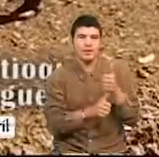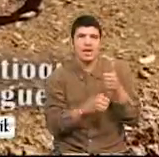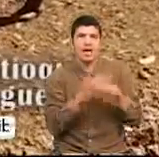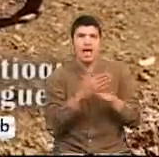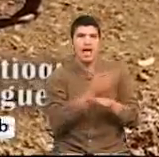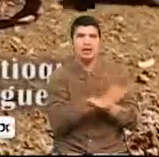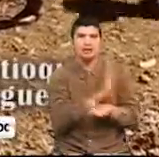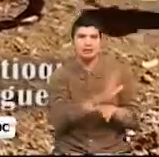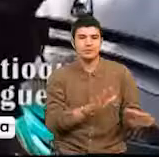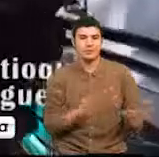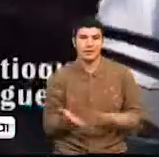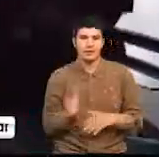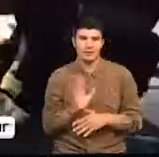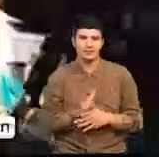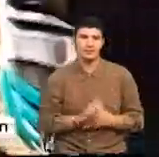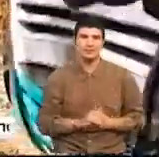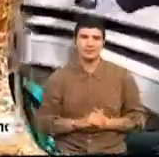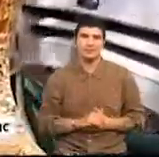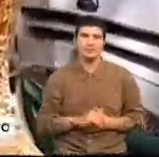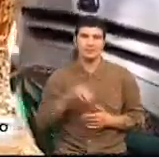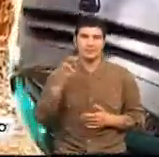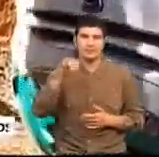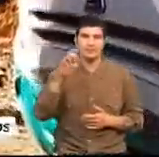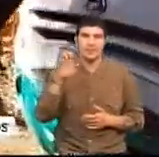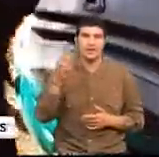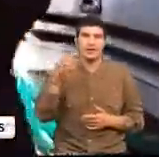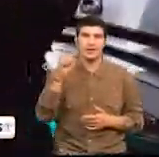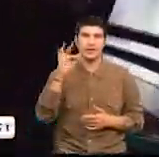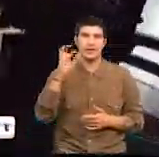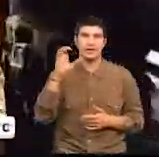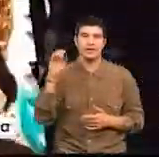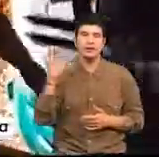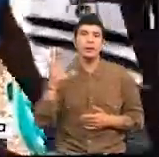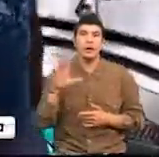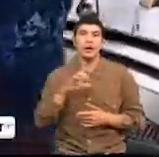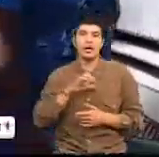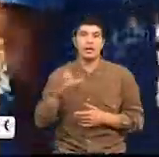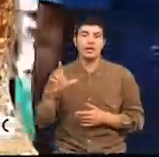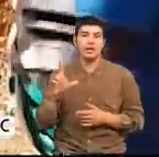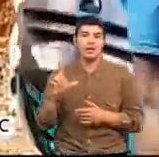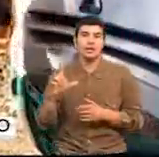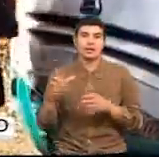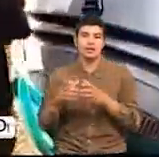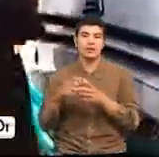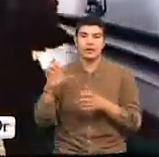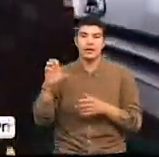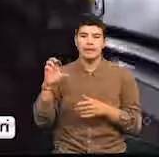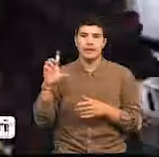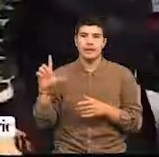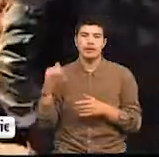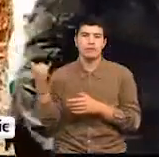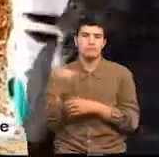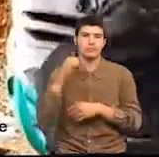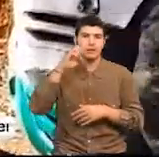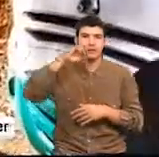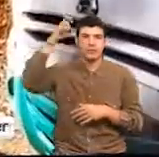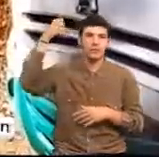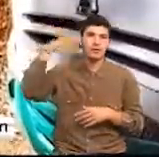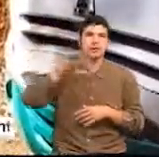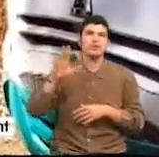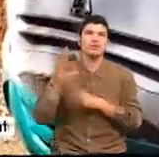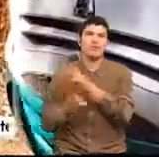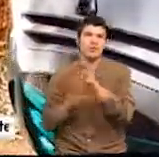antes de haber dado de baja a Megateo. La presencia del EPL o los pelusos en norte de Santander casi que radica más en el mundo del